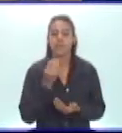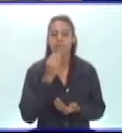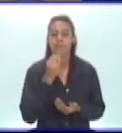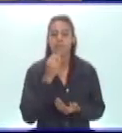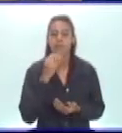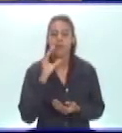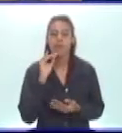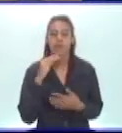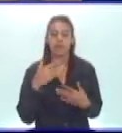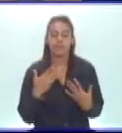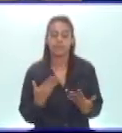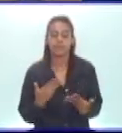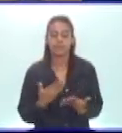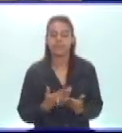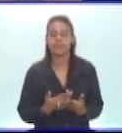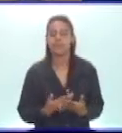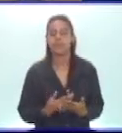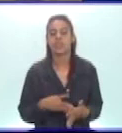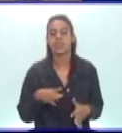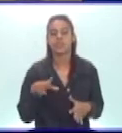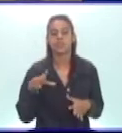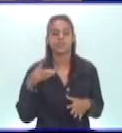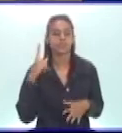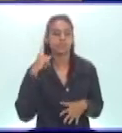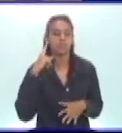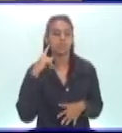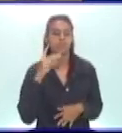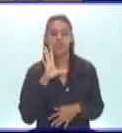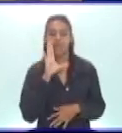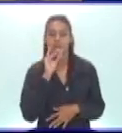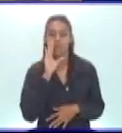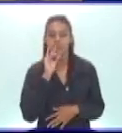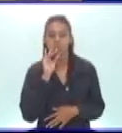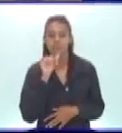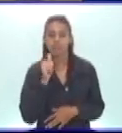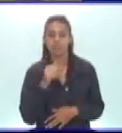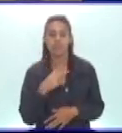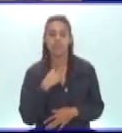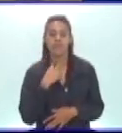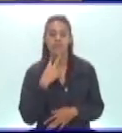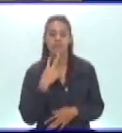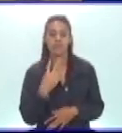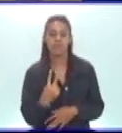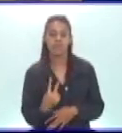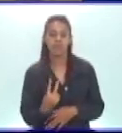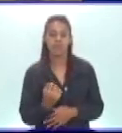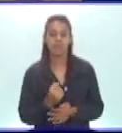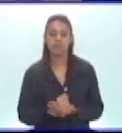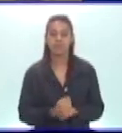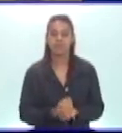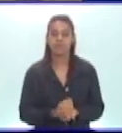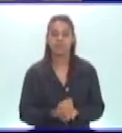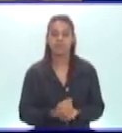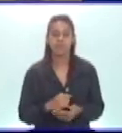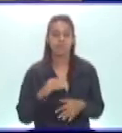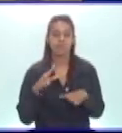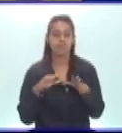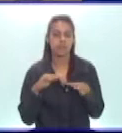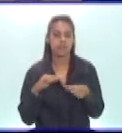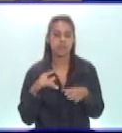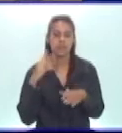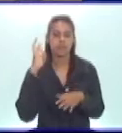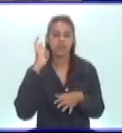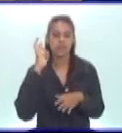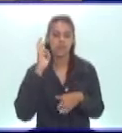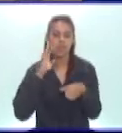hablando de que perciben la conversación hablada, es decir, la voz humana, perciben ciertos sonidos como es